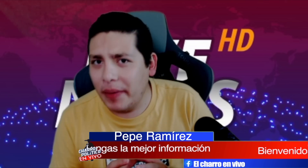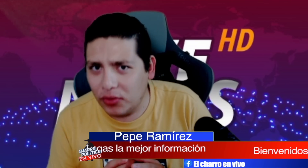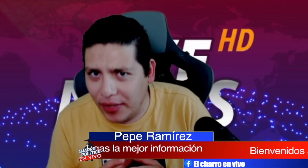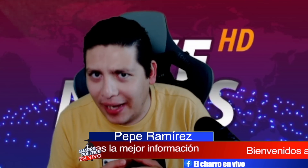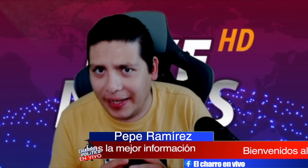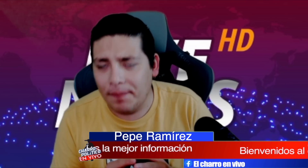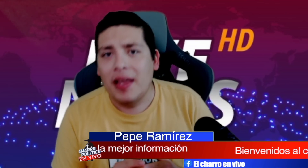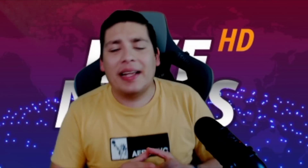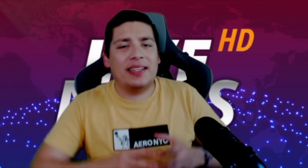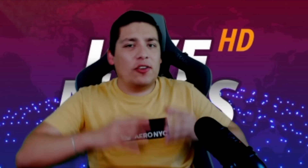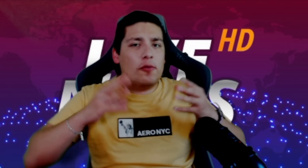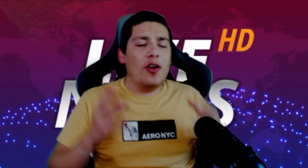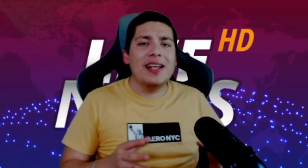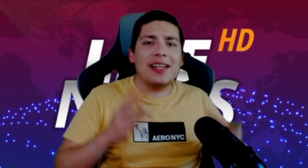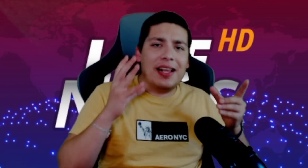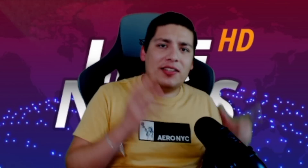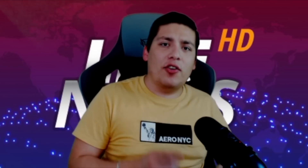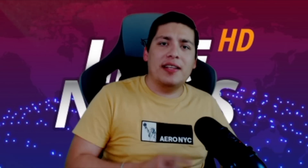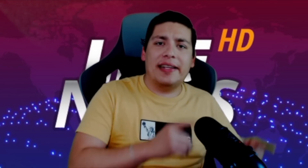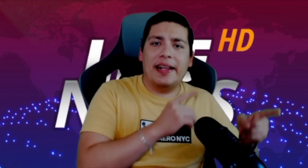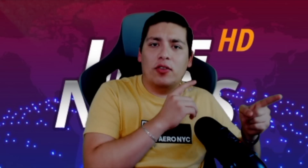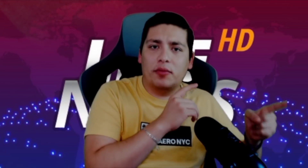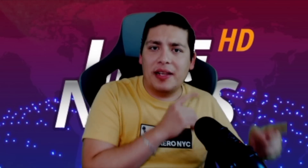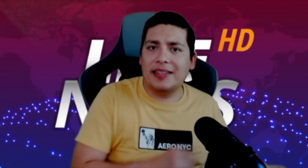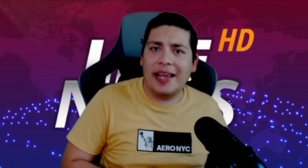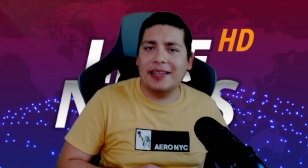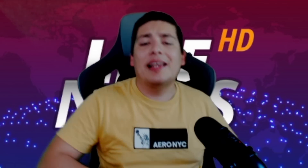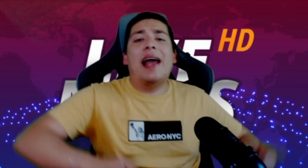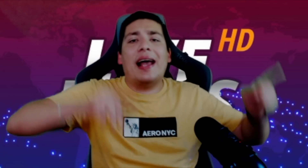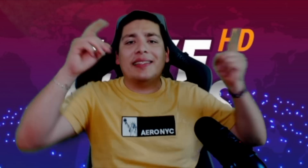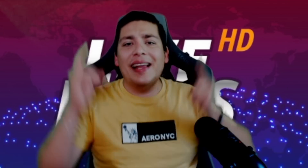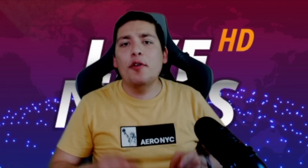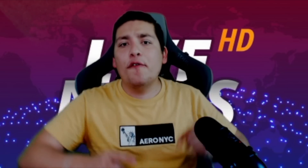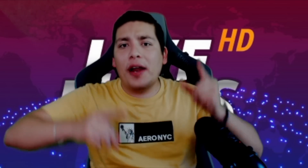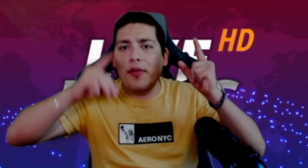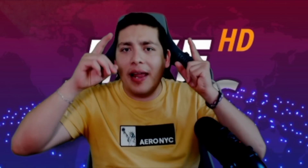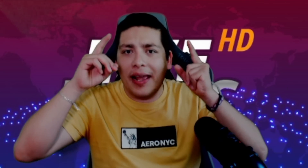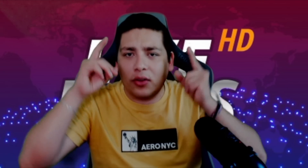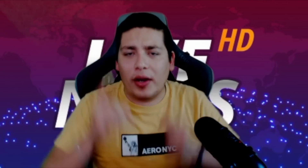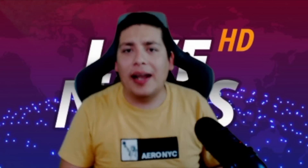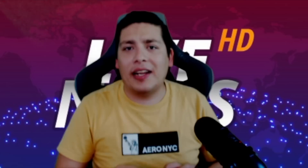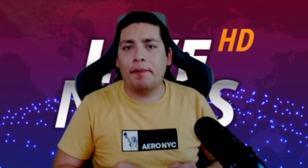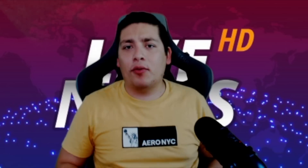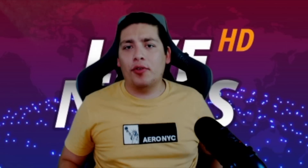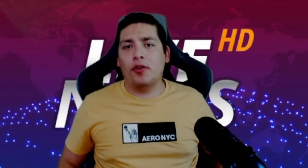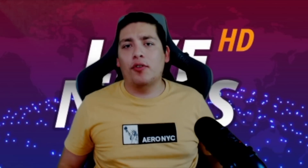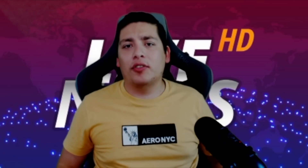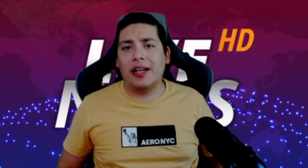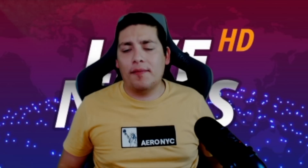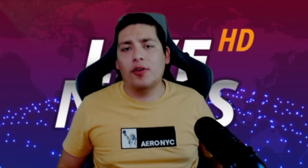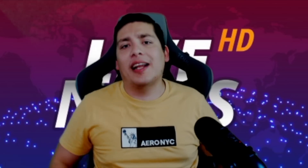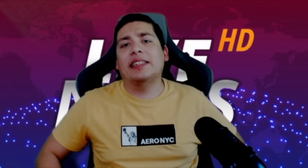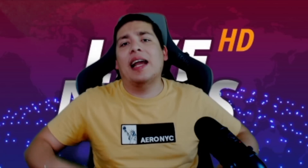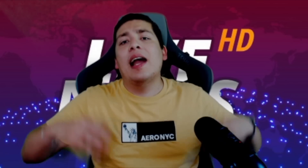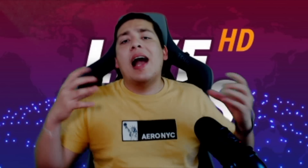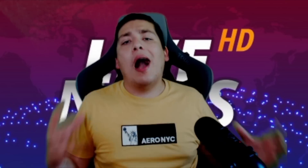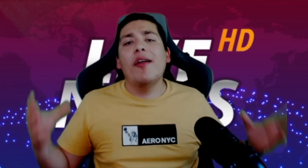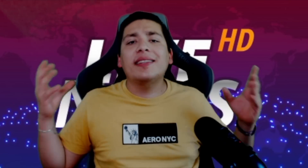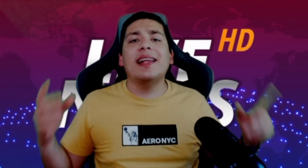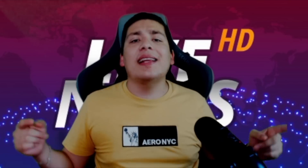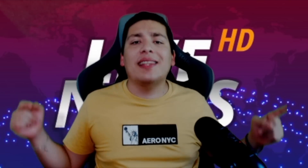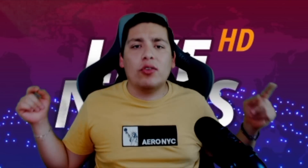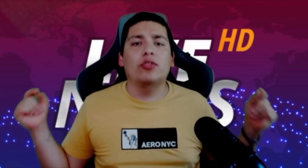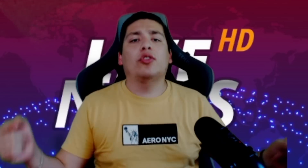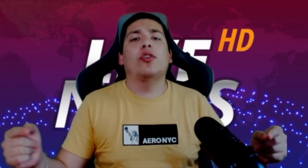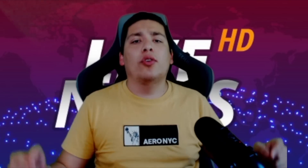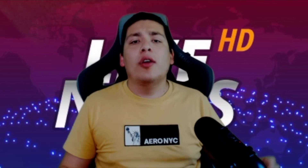este personaje, que se robó las elecciones en el 2006, haciendo un fraude electoral que perjudicó nuestra democracia, ahora